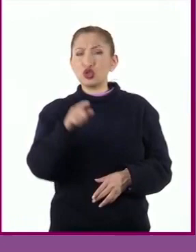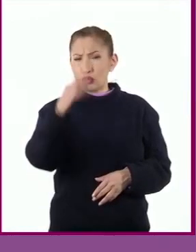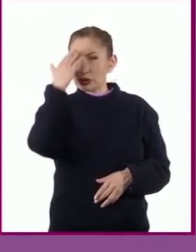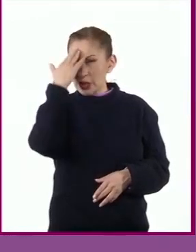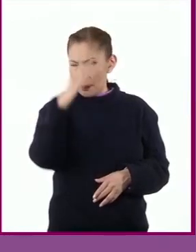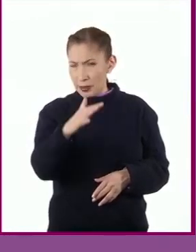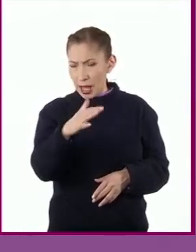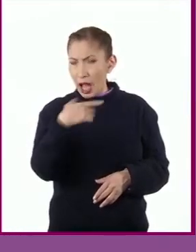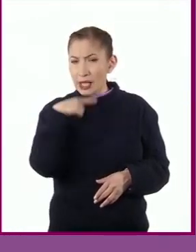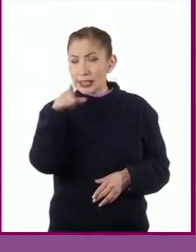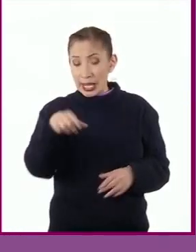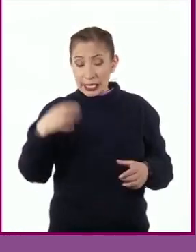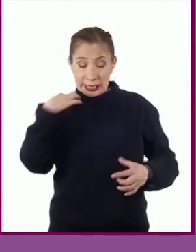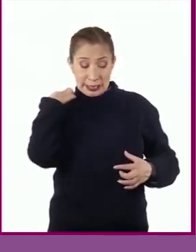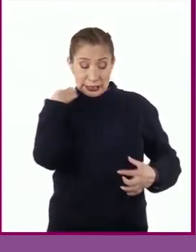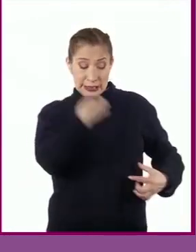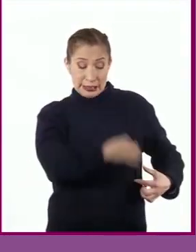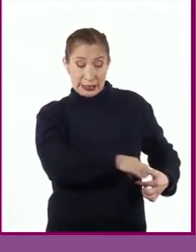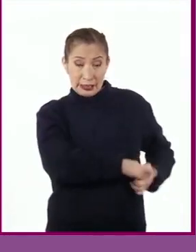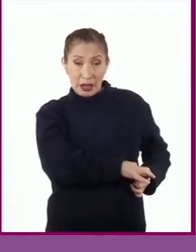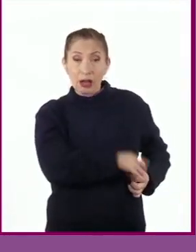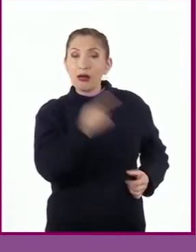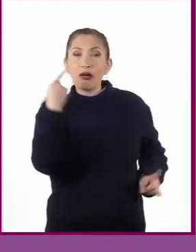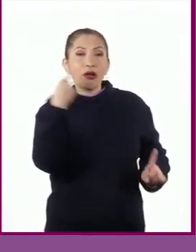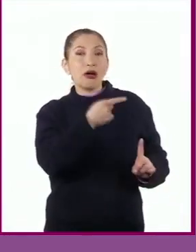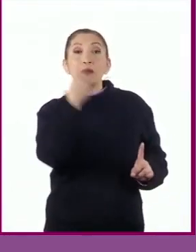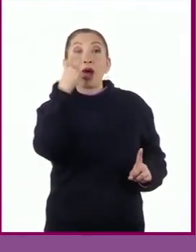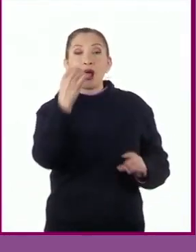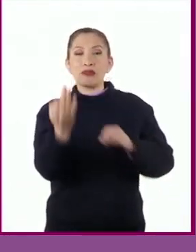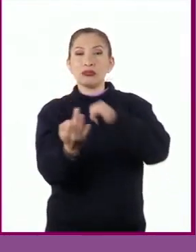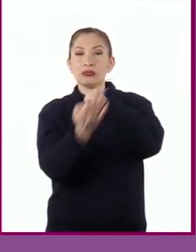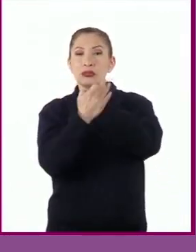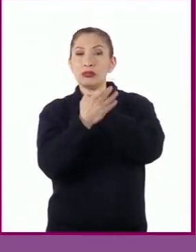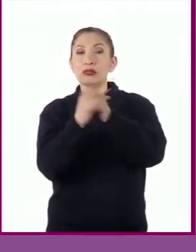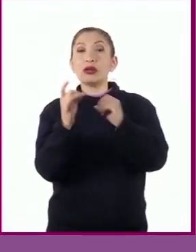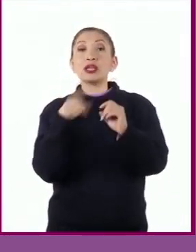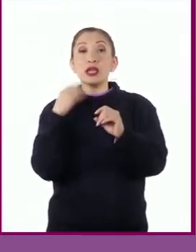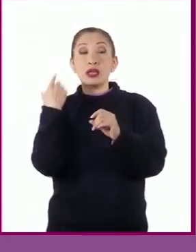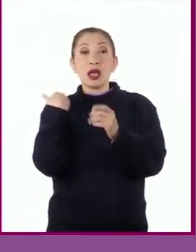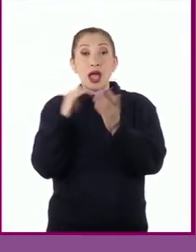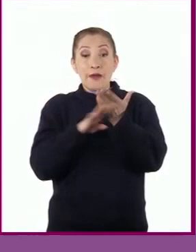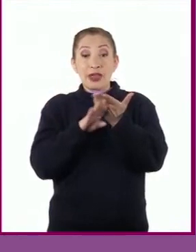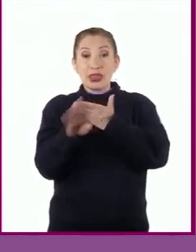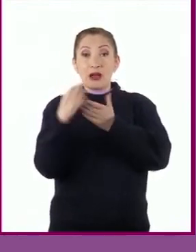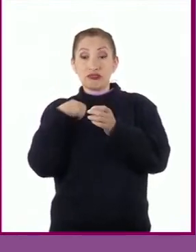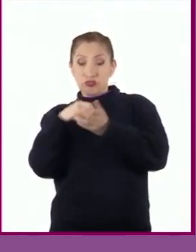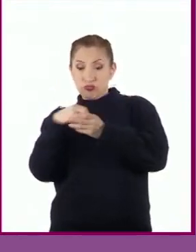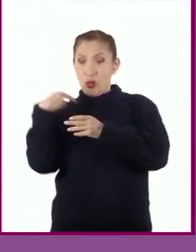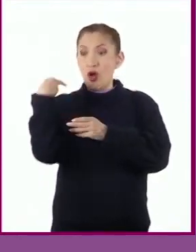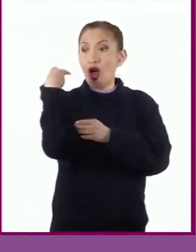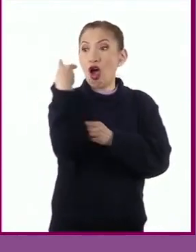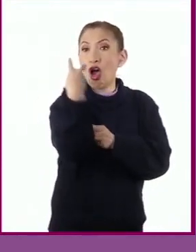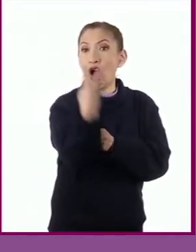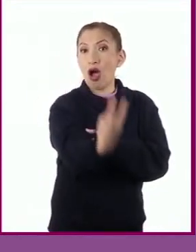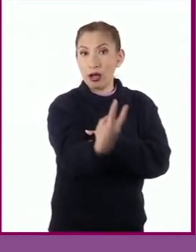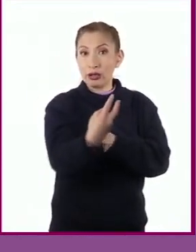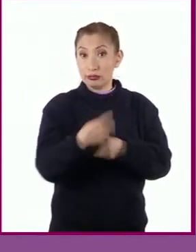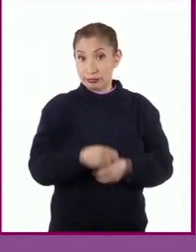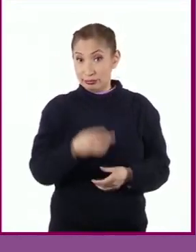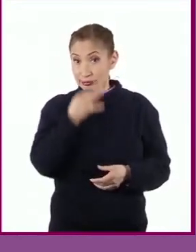¿Sabías que el cinturón de seguridad tiene el propósito de protegernos e impedir que seamos expulsados del auto después de un